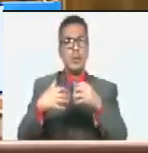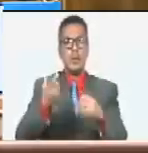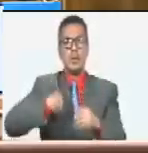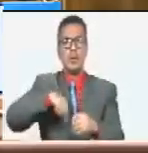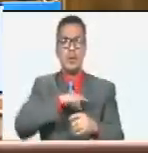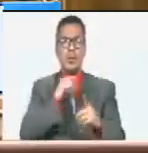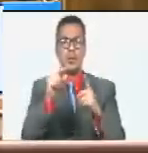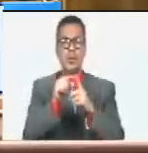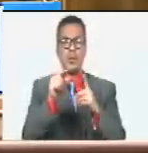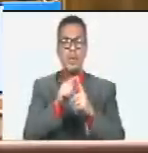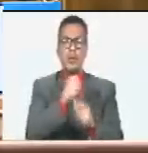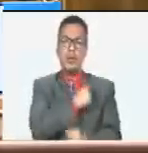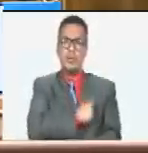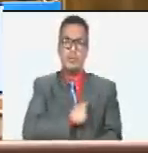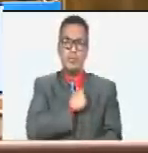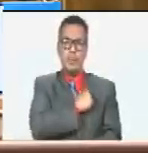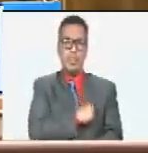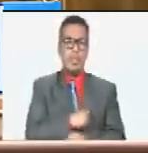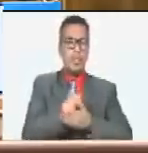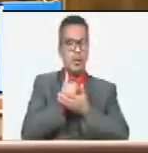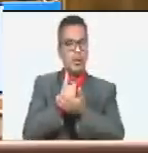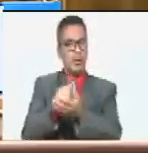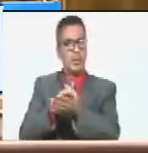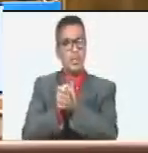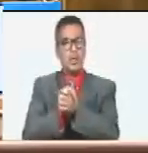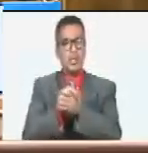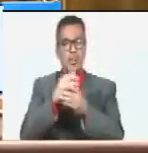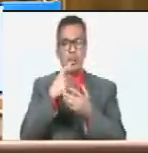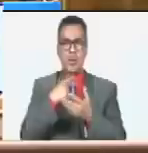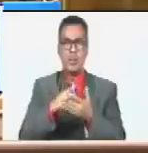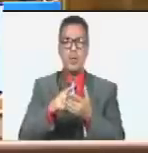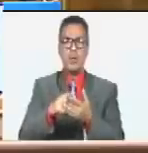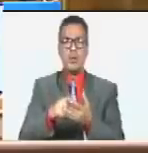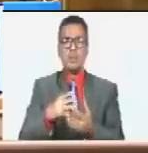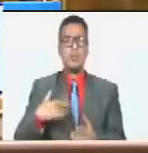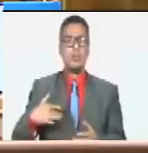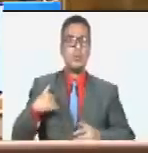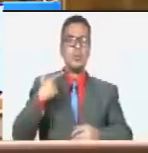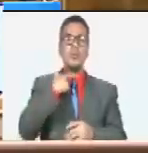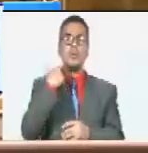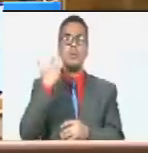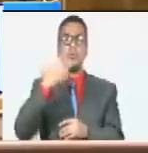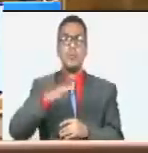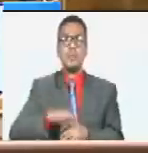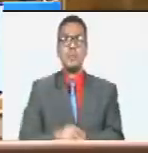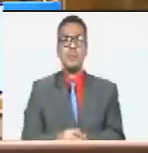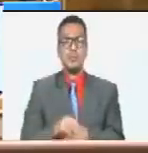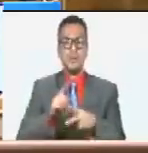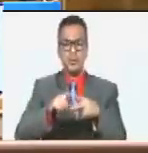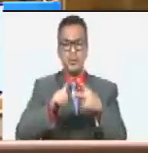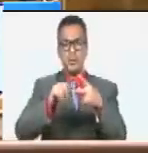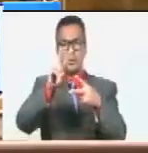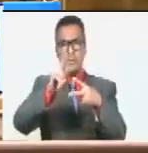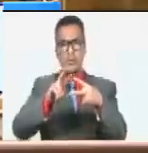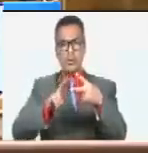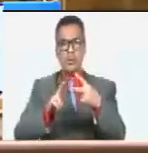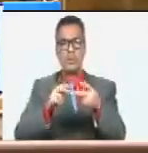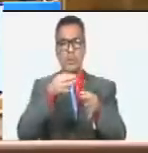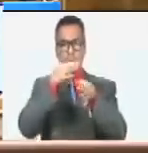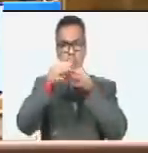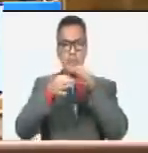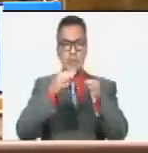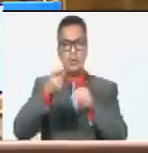de condolencia, solidaridad y aliento ante su sensible fallecimiento. Segundo, expresar nuestro